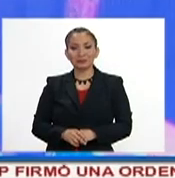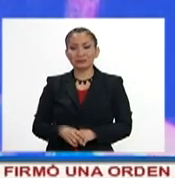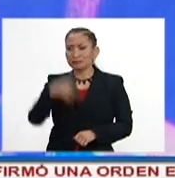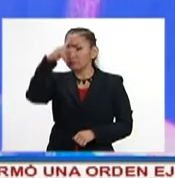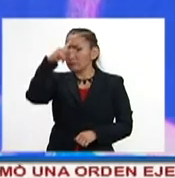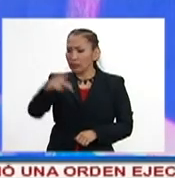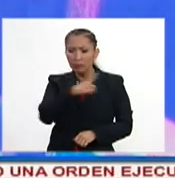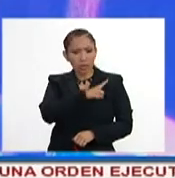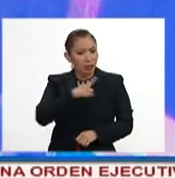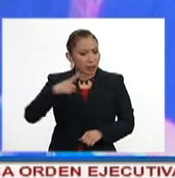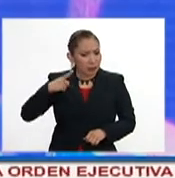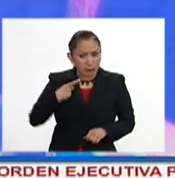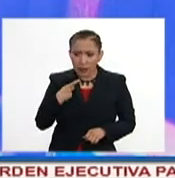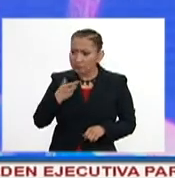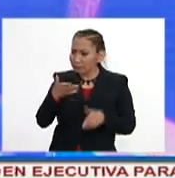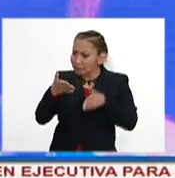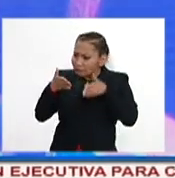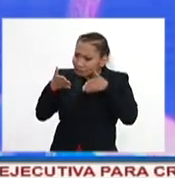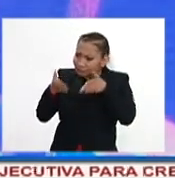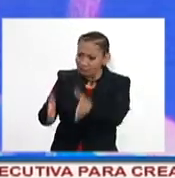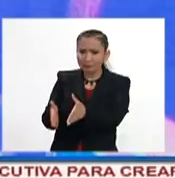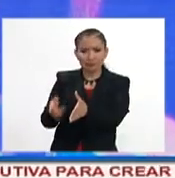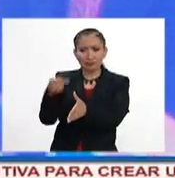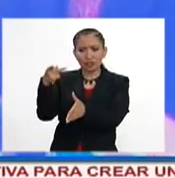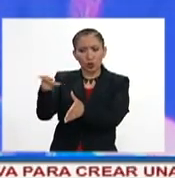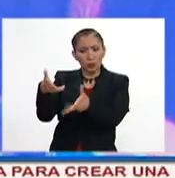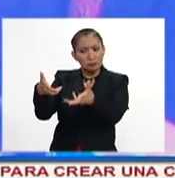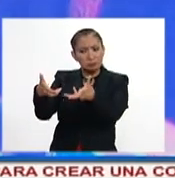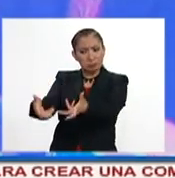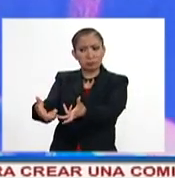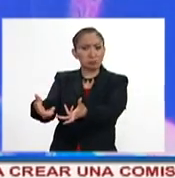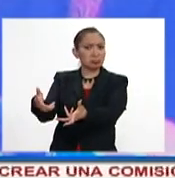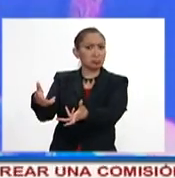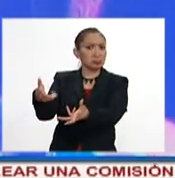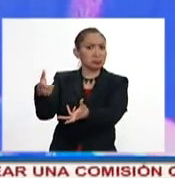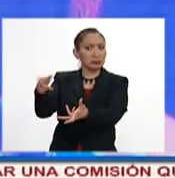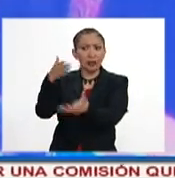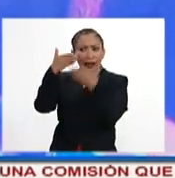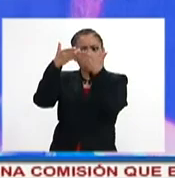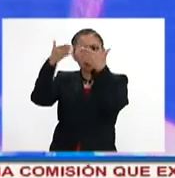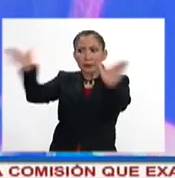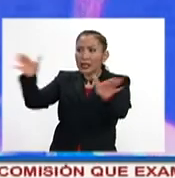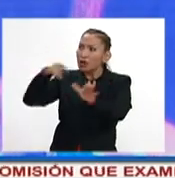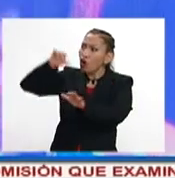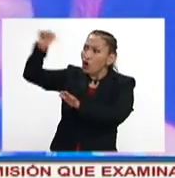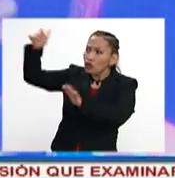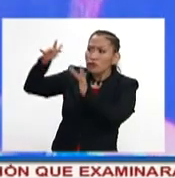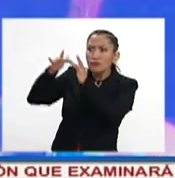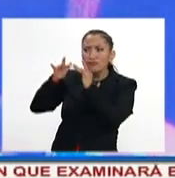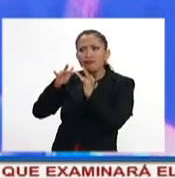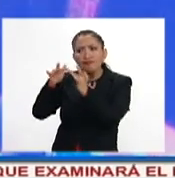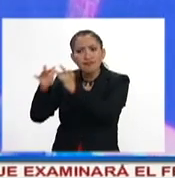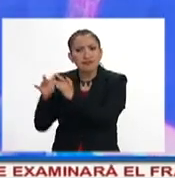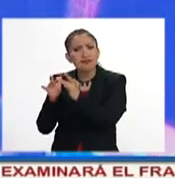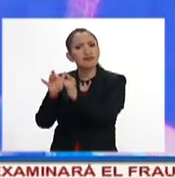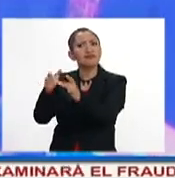México tiene que seguir sobre la vertiente de abrir su economía, de